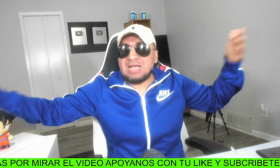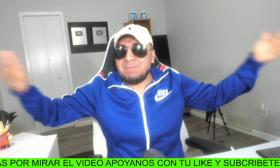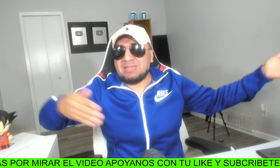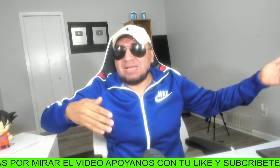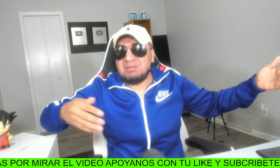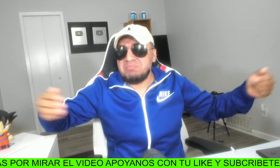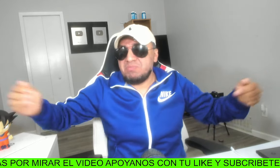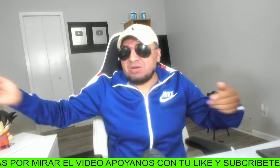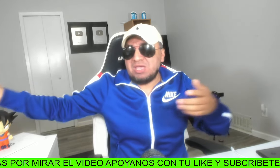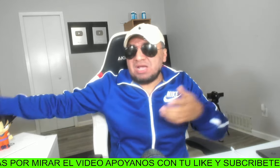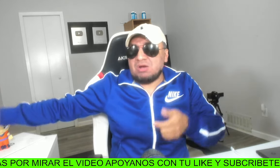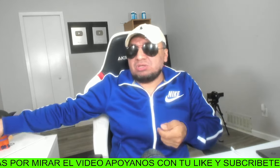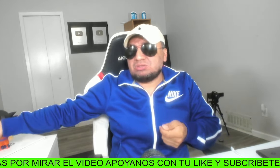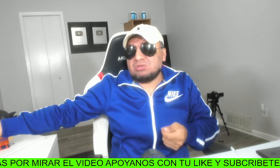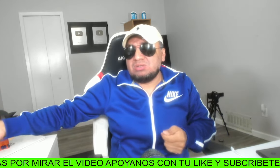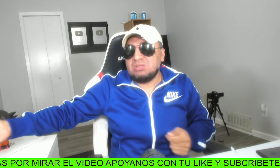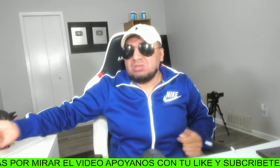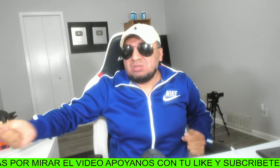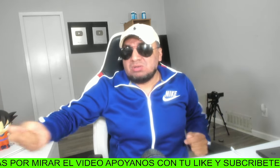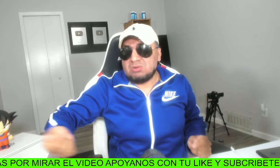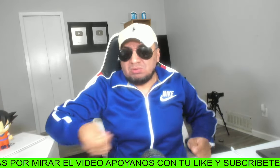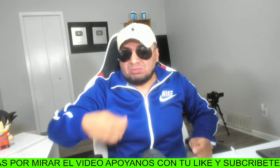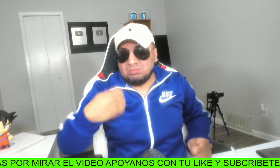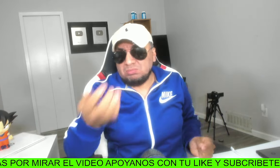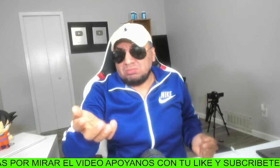a la capital, bueno, llega otro